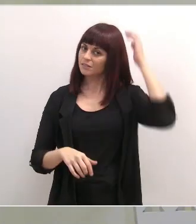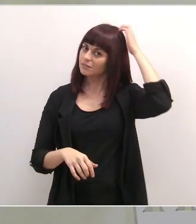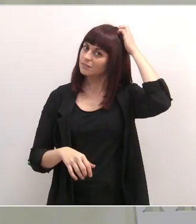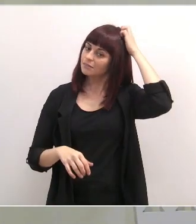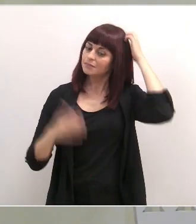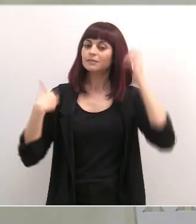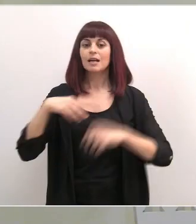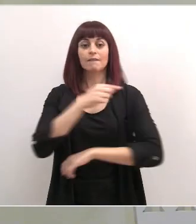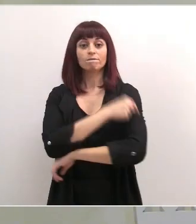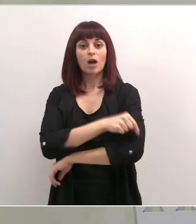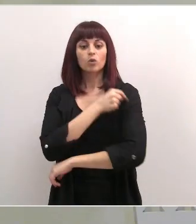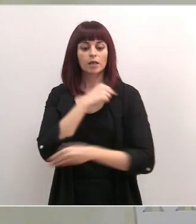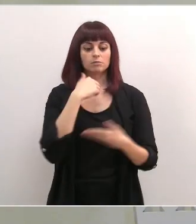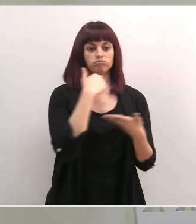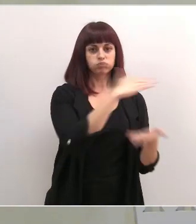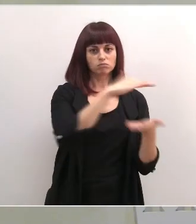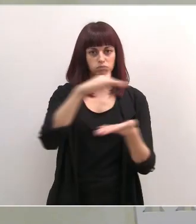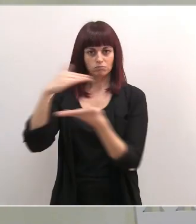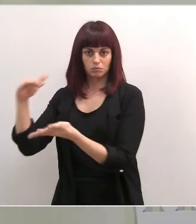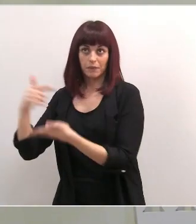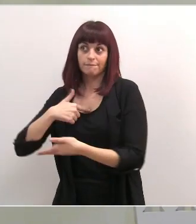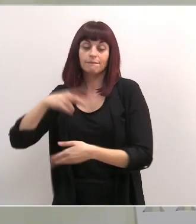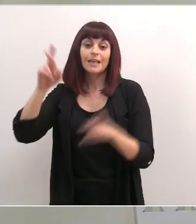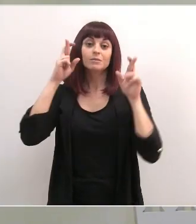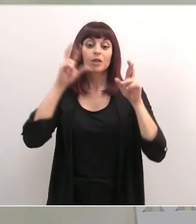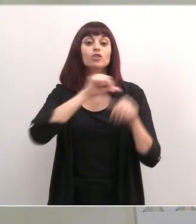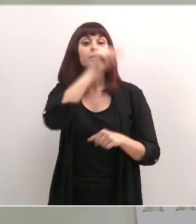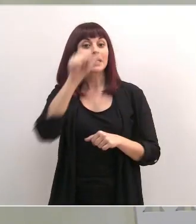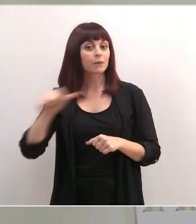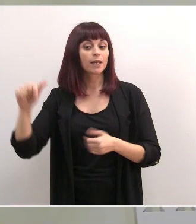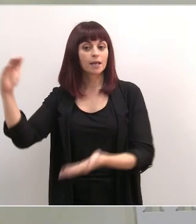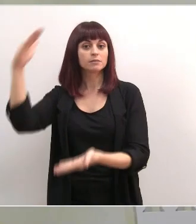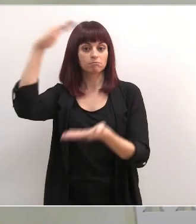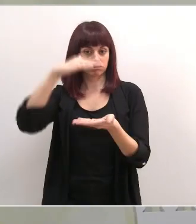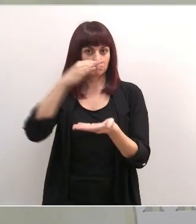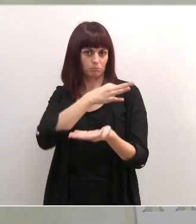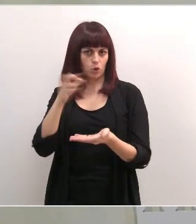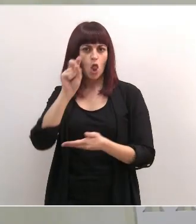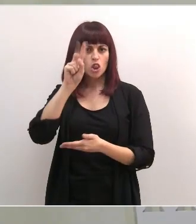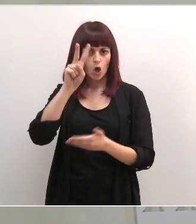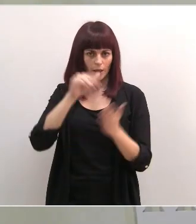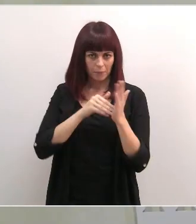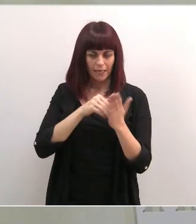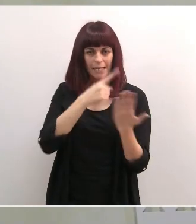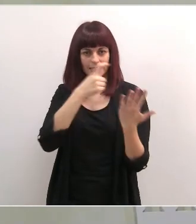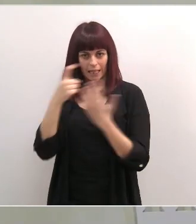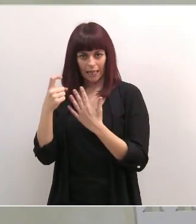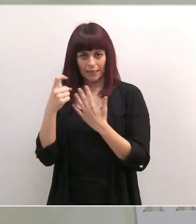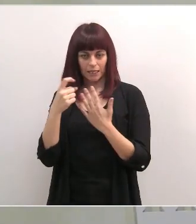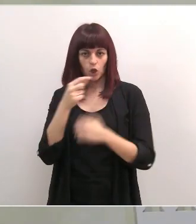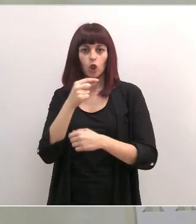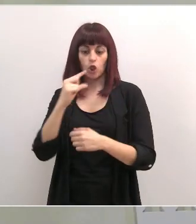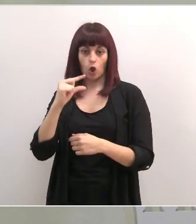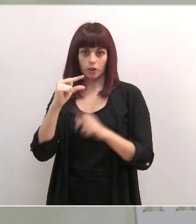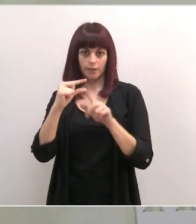la distribución de vacunas en todo el territorio nacional, con lo cual yo espero que la semana que viene pues vengan 12.675 dosis, que es